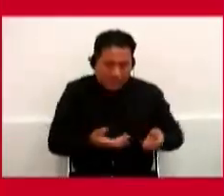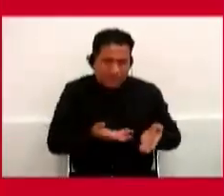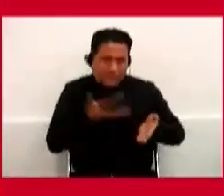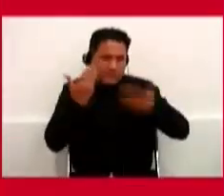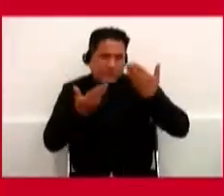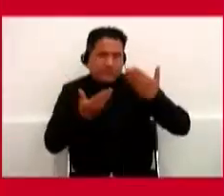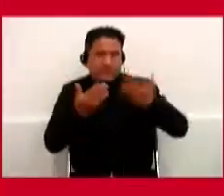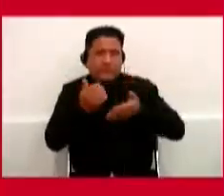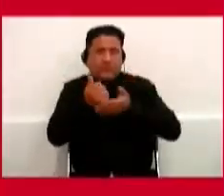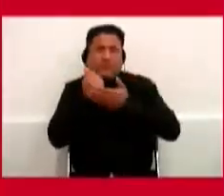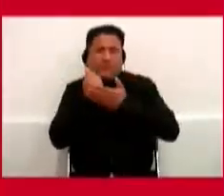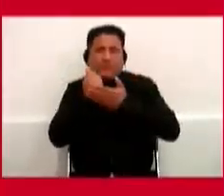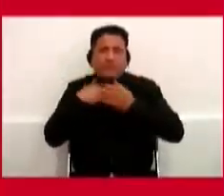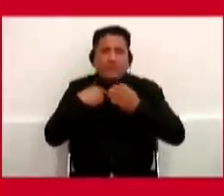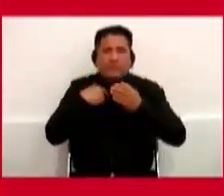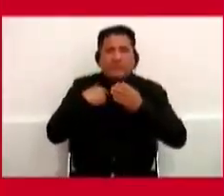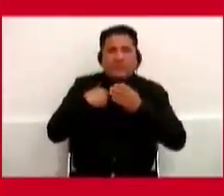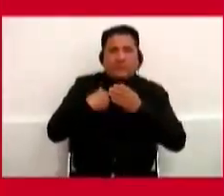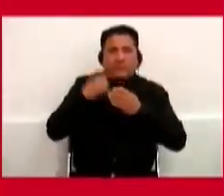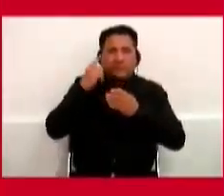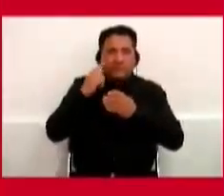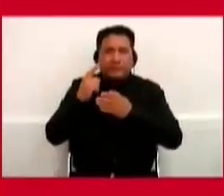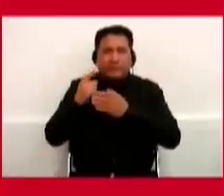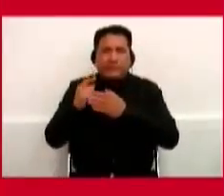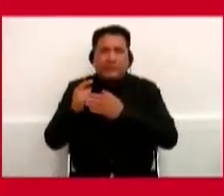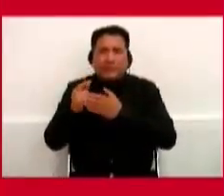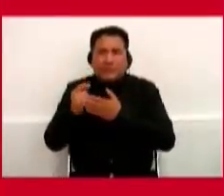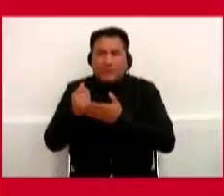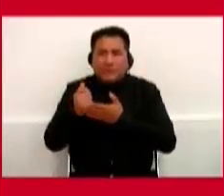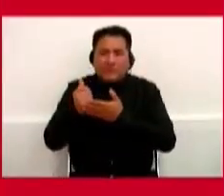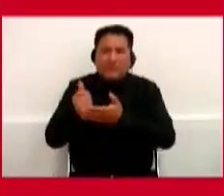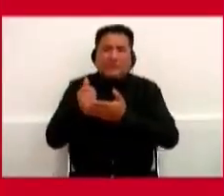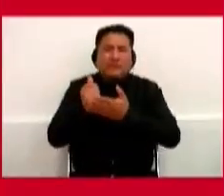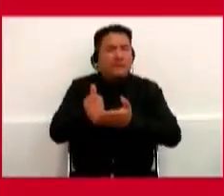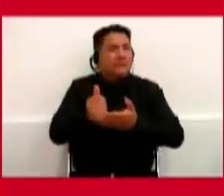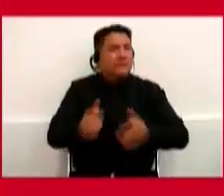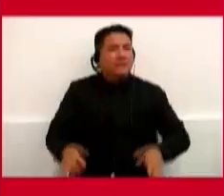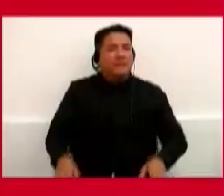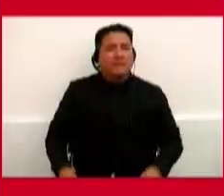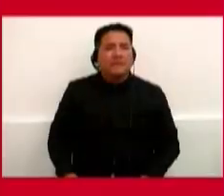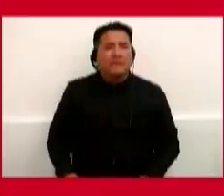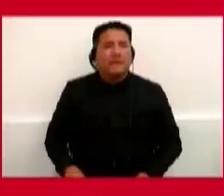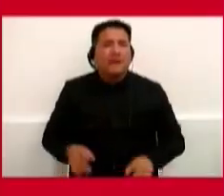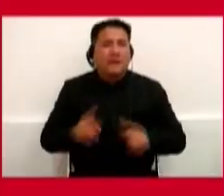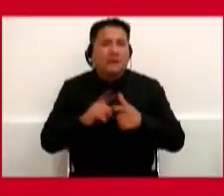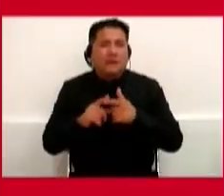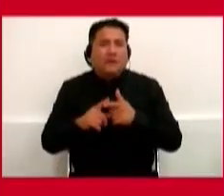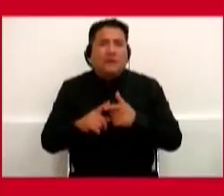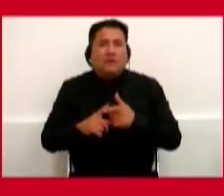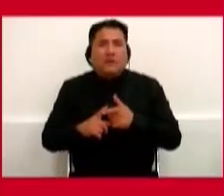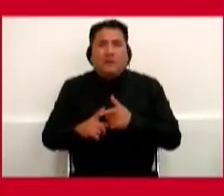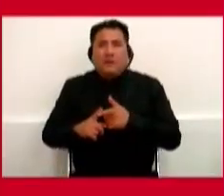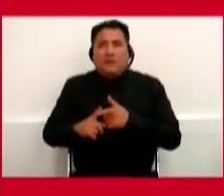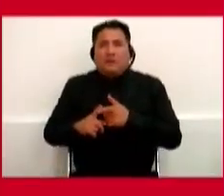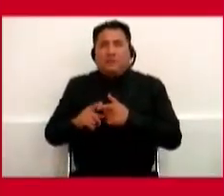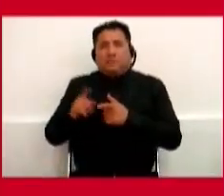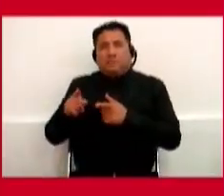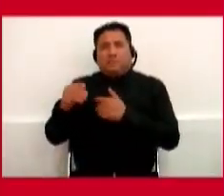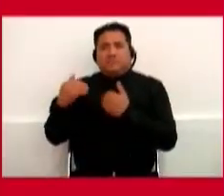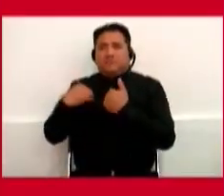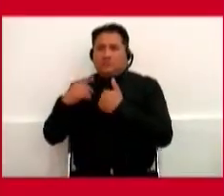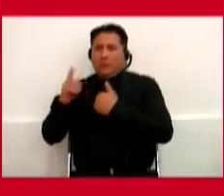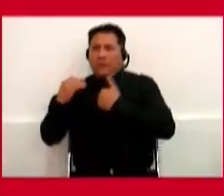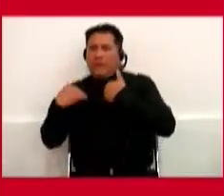este layer, me conviene más sacarlo por subterránea o por open pit? Obviamente la subterránea va a depender de su estrategia. En el caso, por ejemplo, de un block caving, si uno tiene la